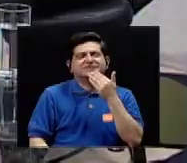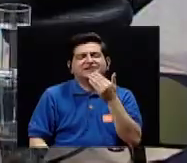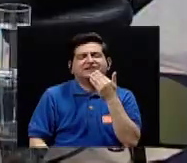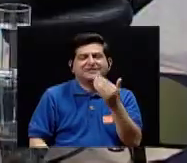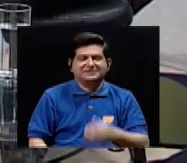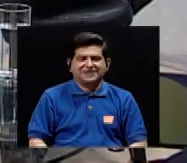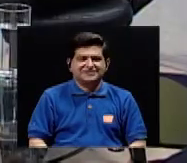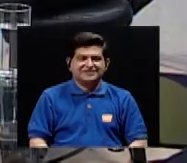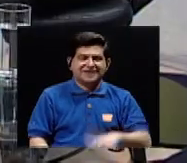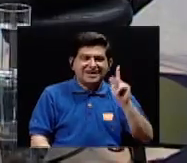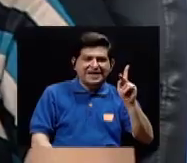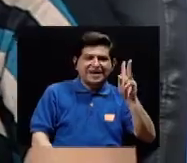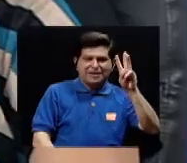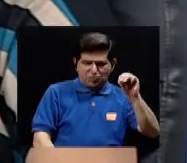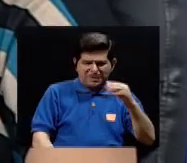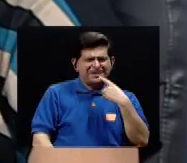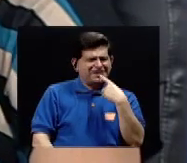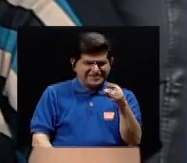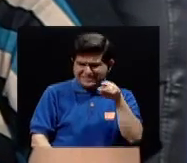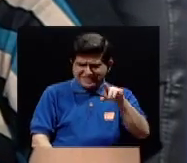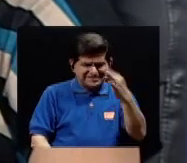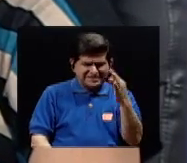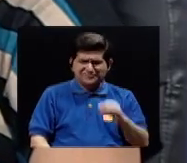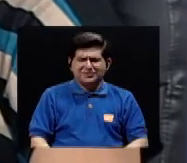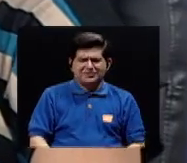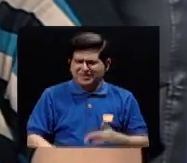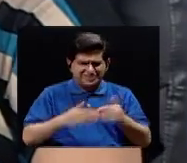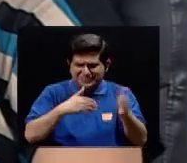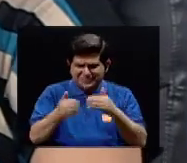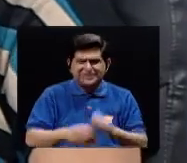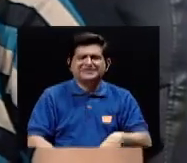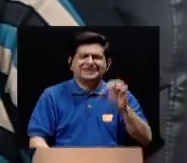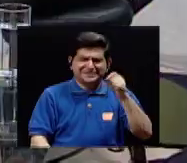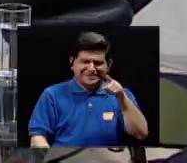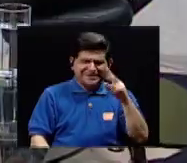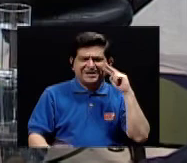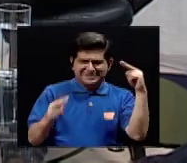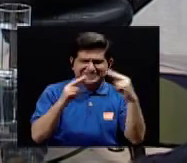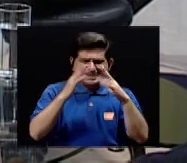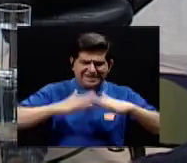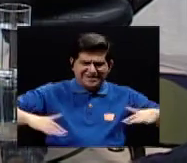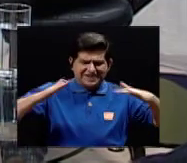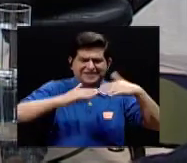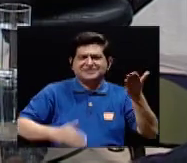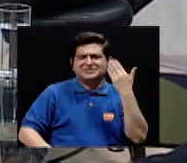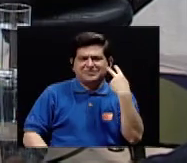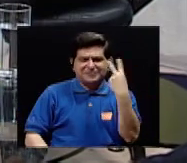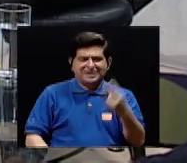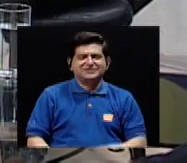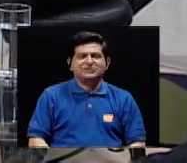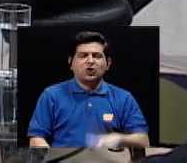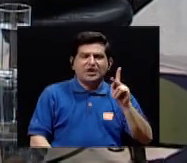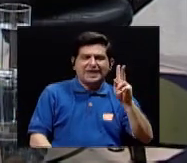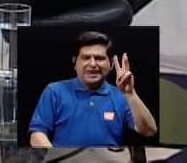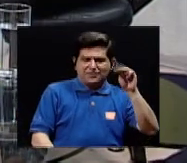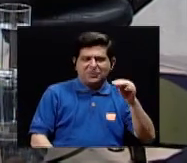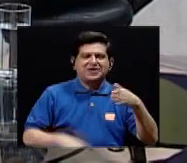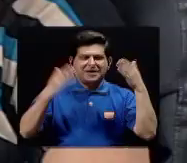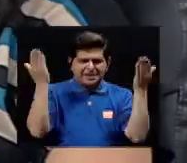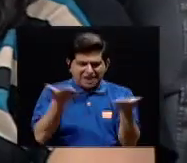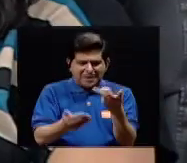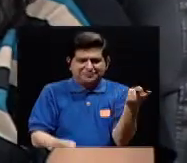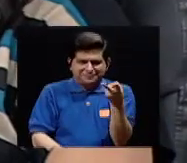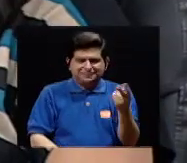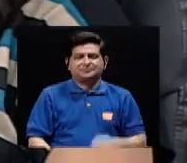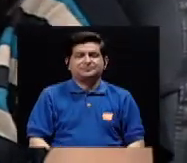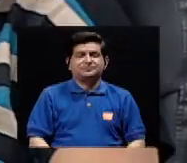Gracias. Quique Molina, te vamos a decir Quique, no importa. ¿Sí? Por favor, sí. Así es como se le conoce en el medio audiovisual, entonces, Quique Molina, bienvenidos los